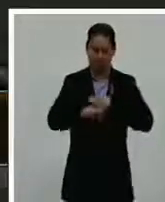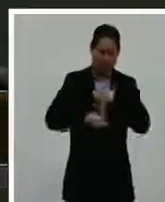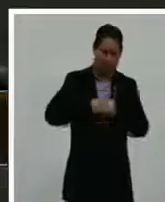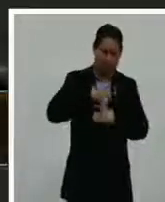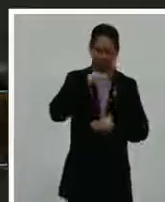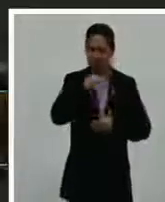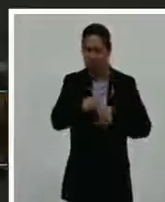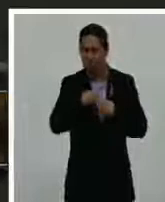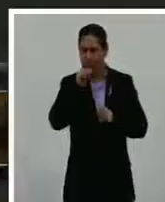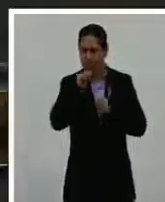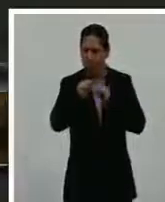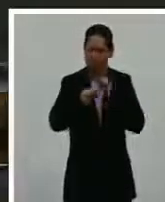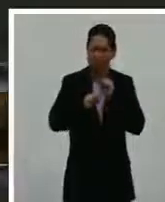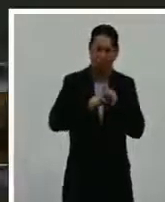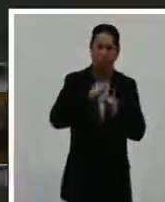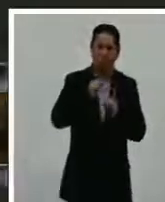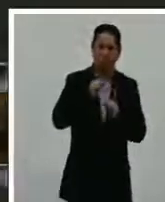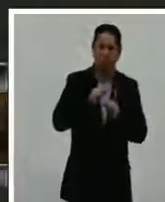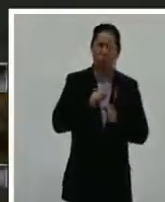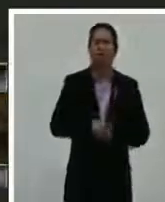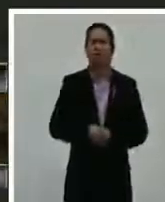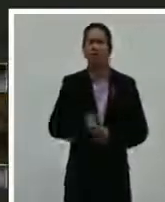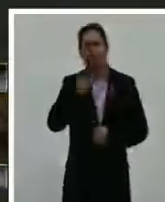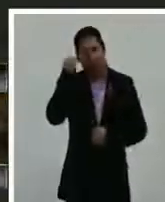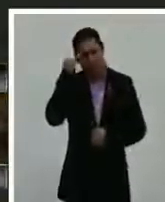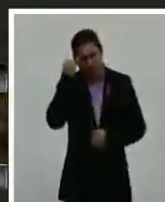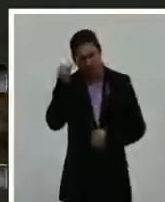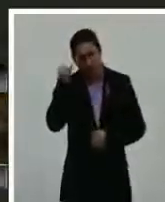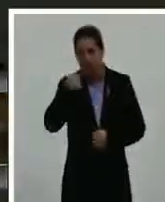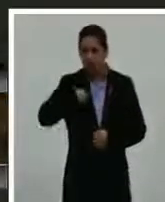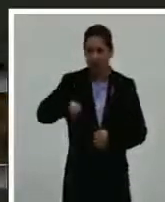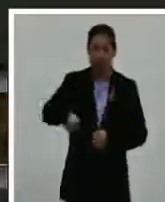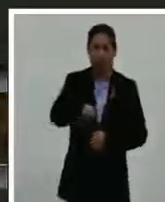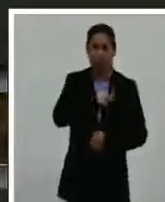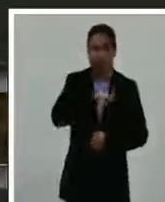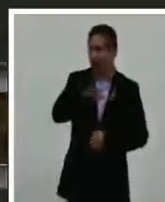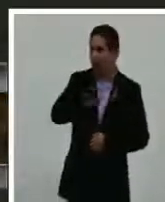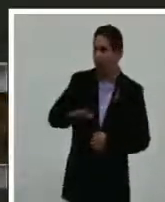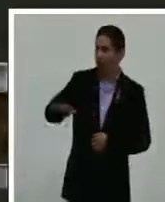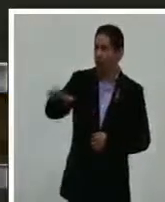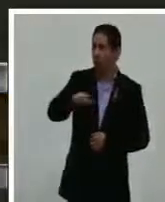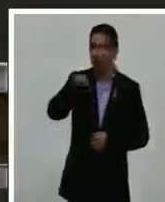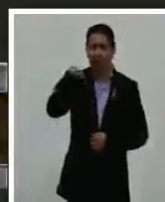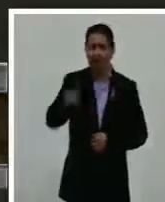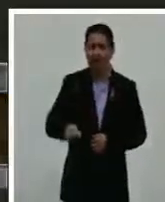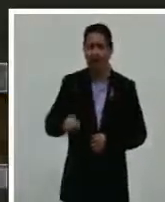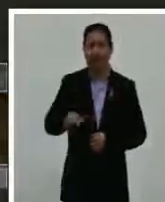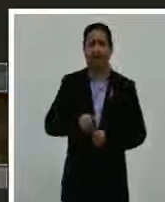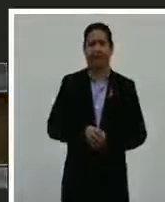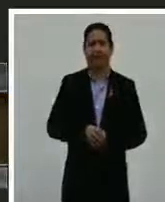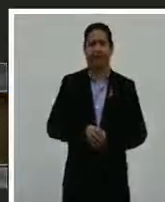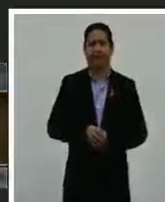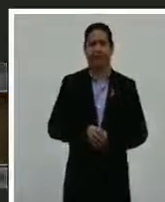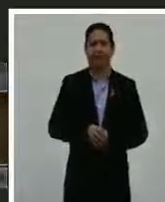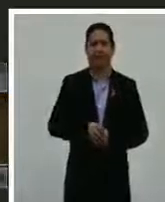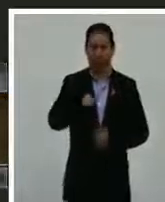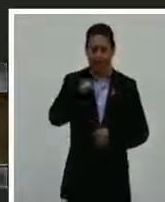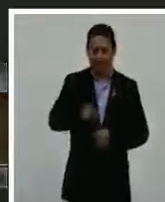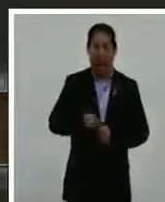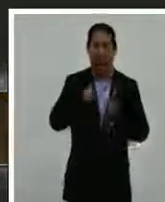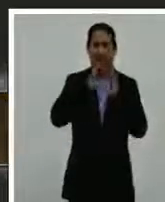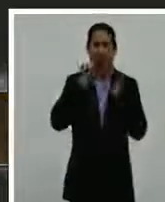vencer padecimiento me refiero al ámbito de nosotros compañeras y compañeros diputados el ámbito legislativo